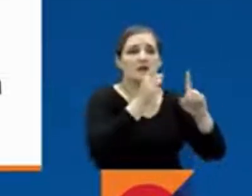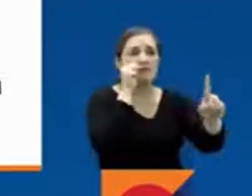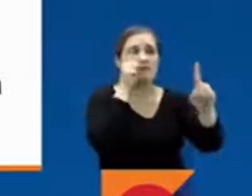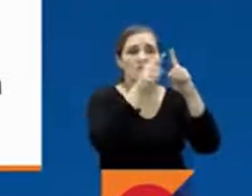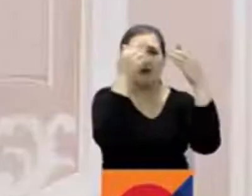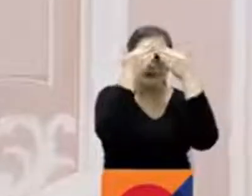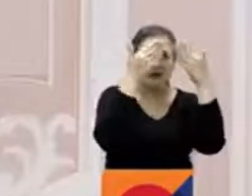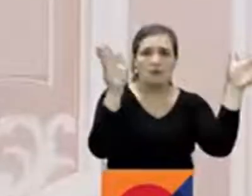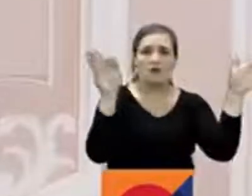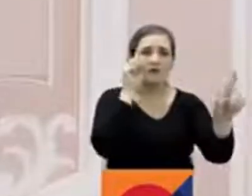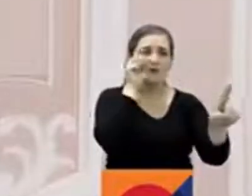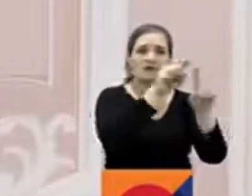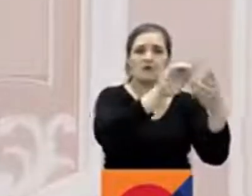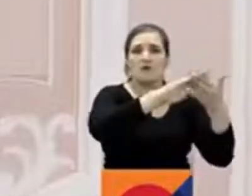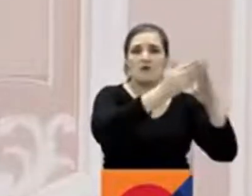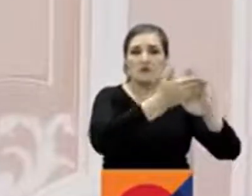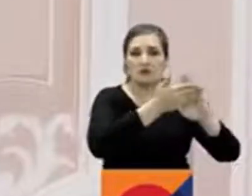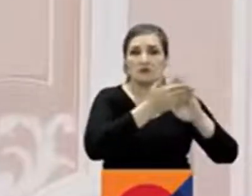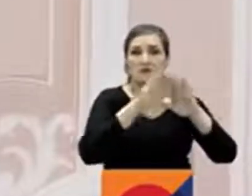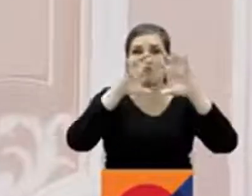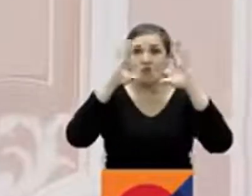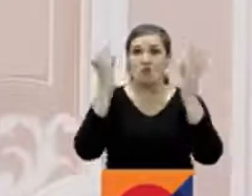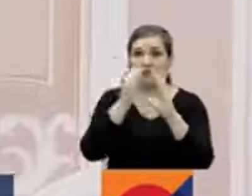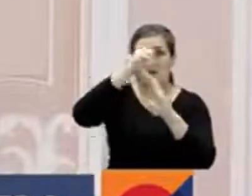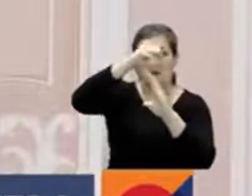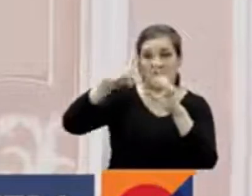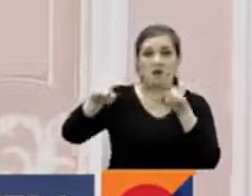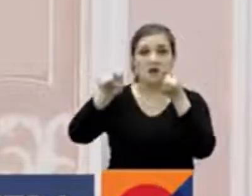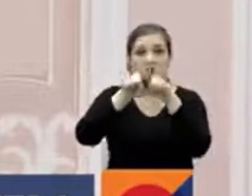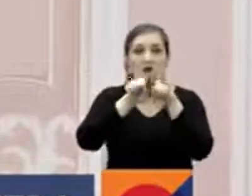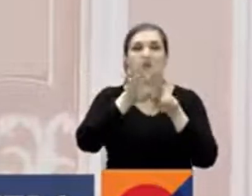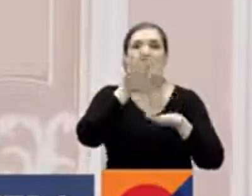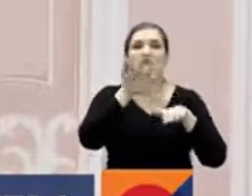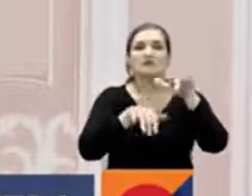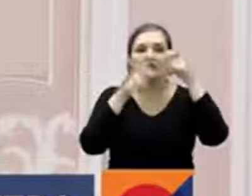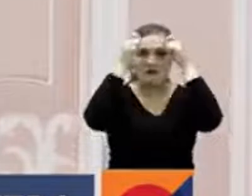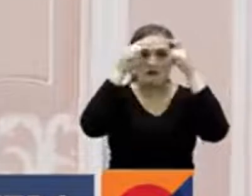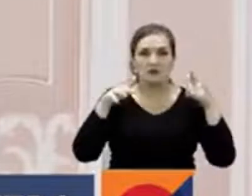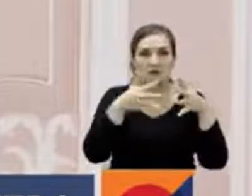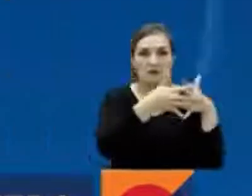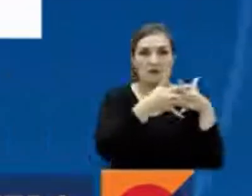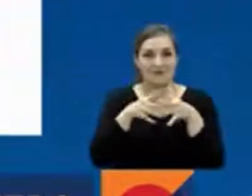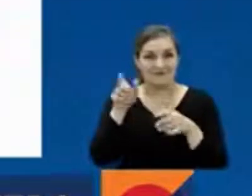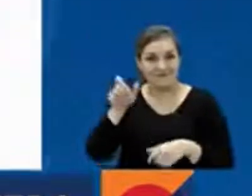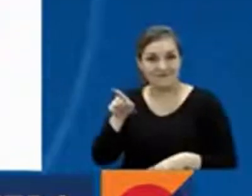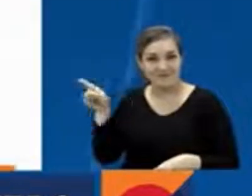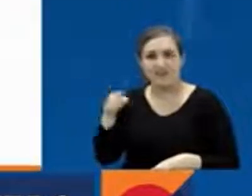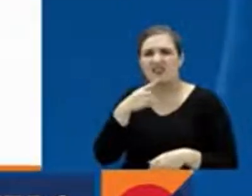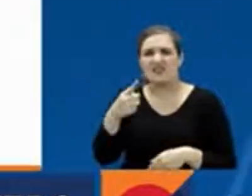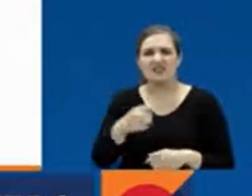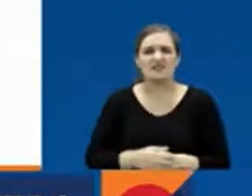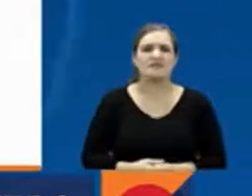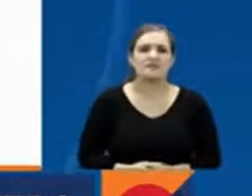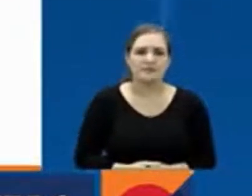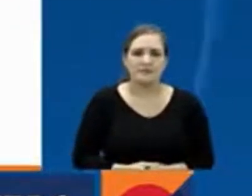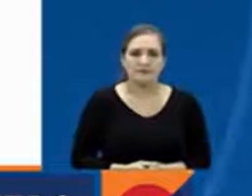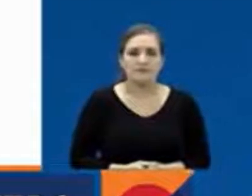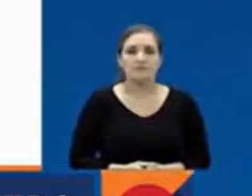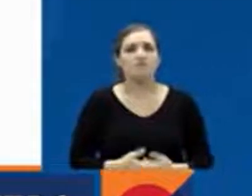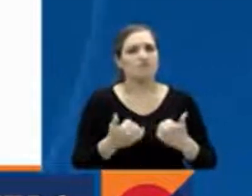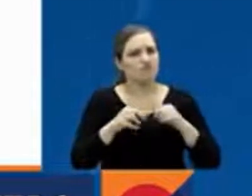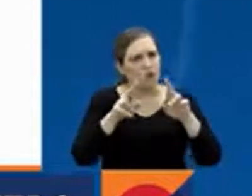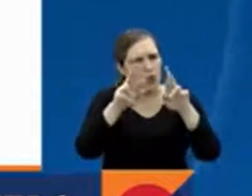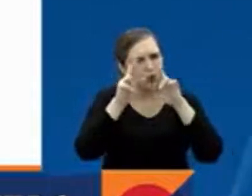democracia y la paz. Grandes potencias también se manifestaron. El secretario de Estado de Estados Unidos trinó lo siguiente. Esperamos continuar nuestra